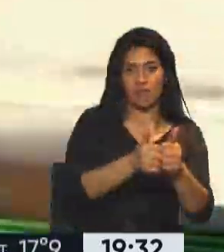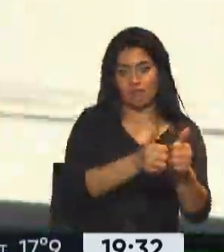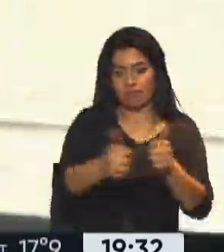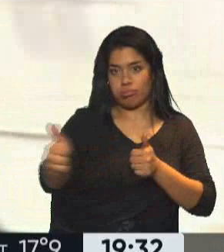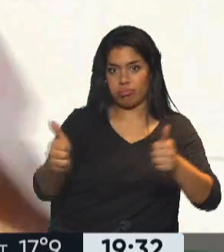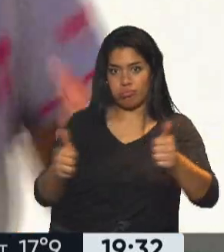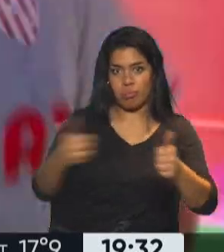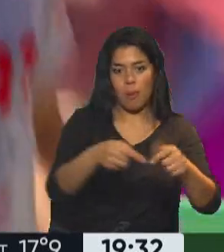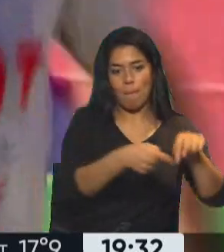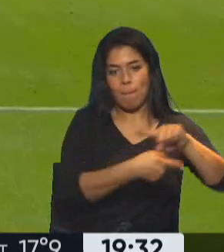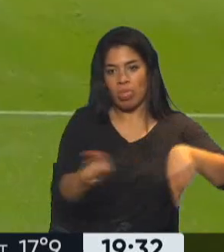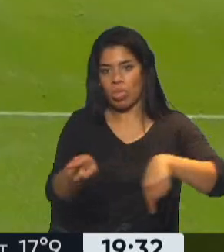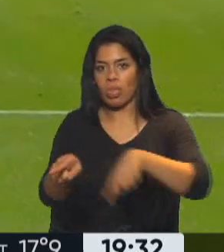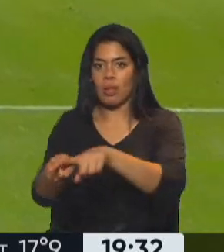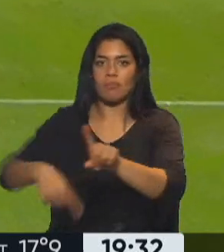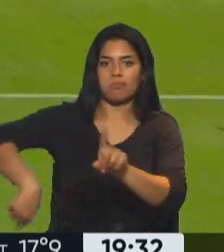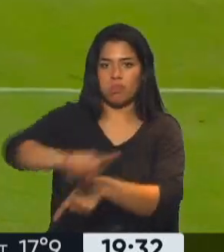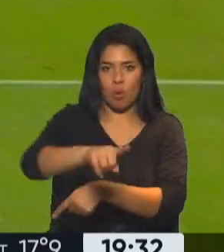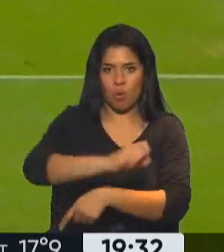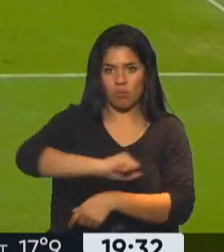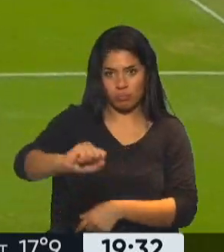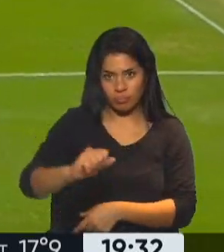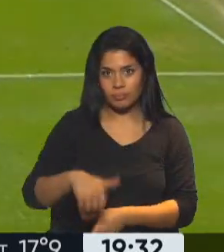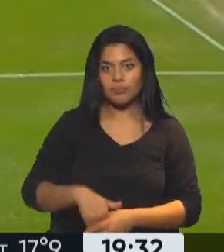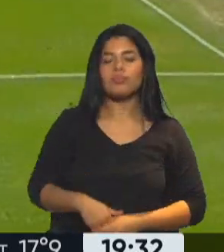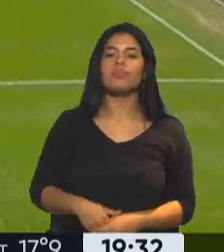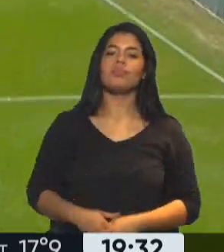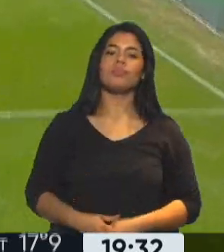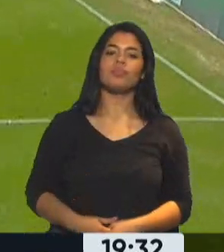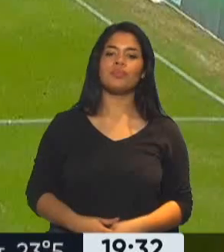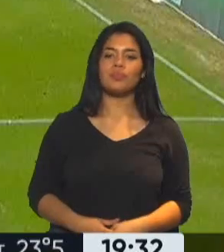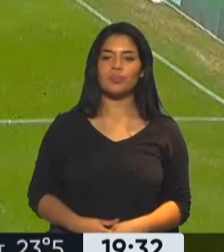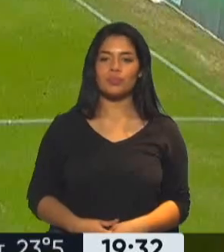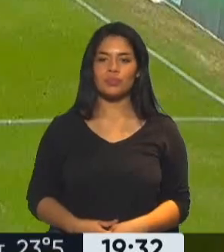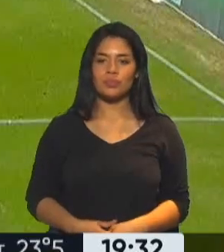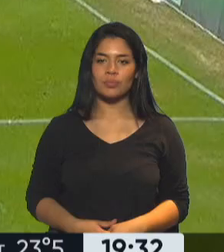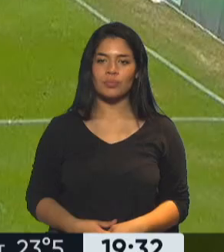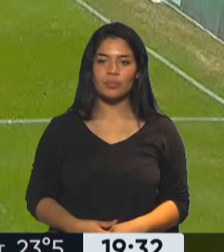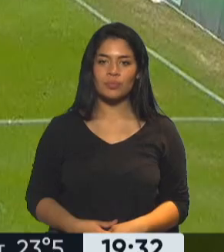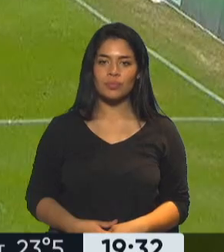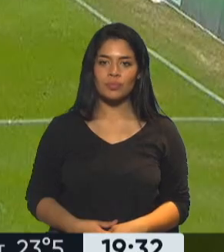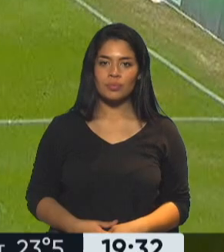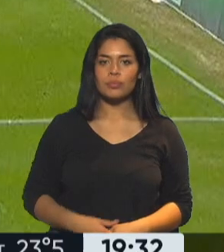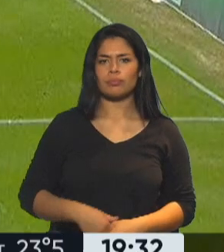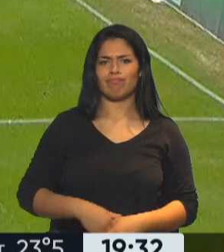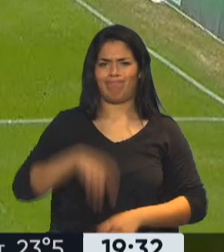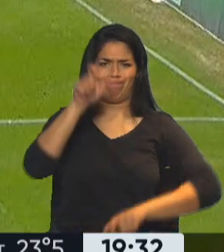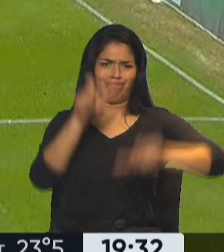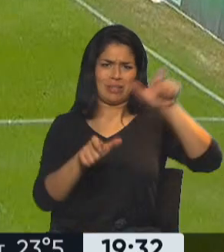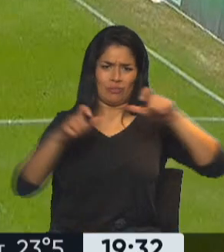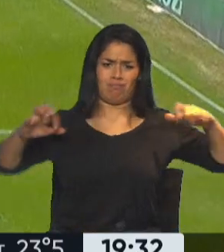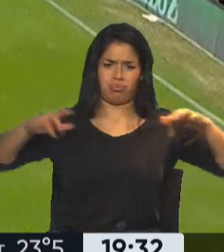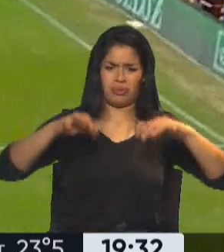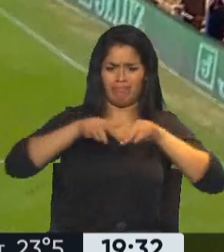segundo, así en el arco de la barra de la bomba, con todo el público local, un estadio,